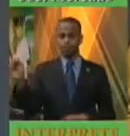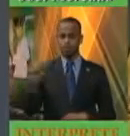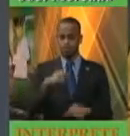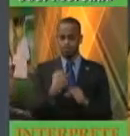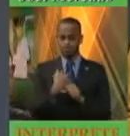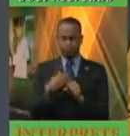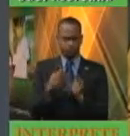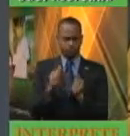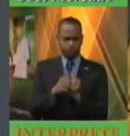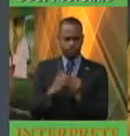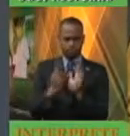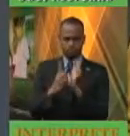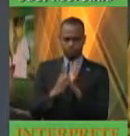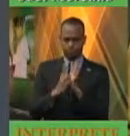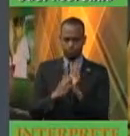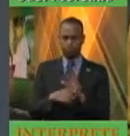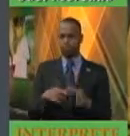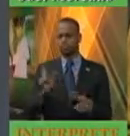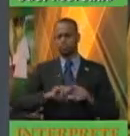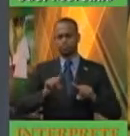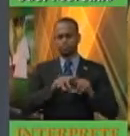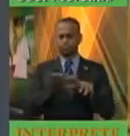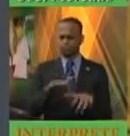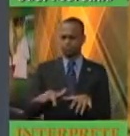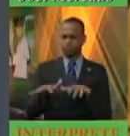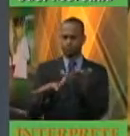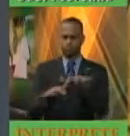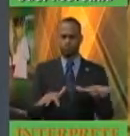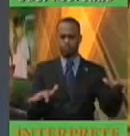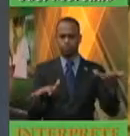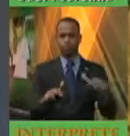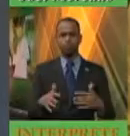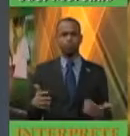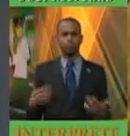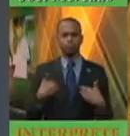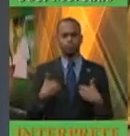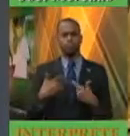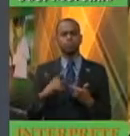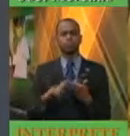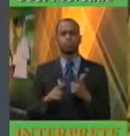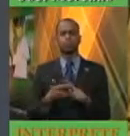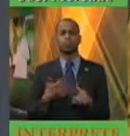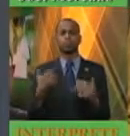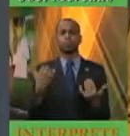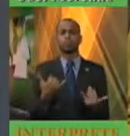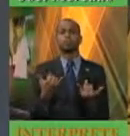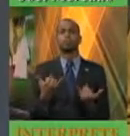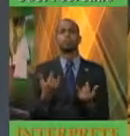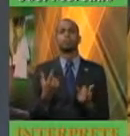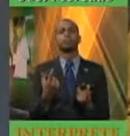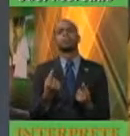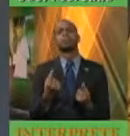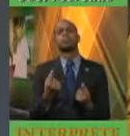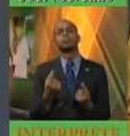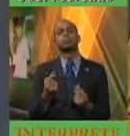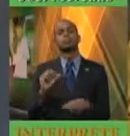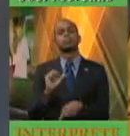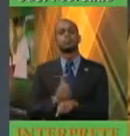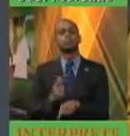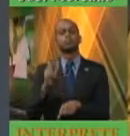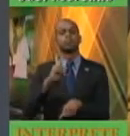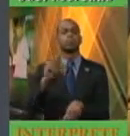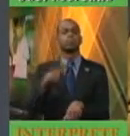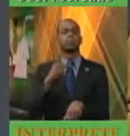sector discapacidad y que trabajan con diferentes áreas. También lo tenemos de aliado y ahora mismo se va a crear allá en la